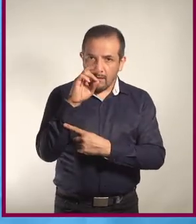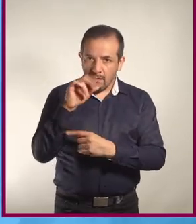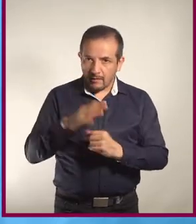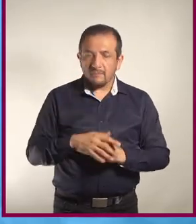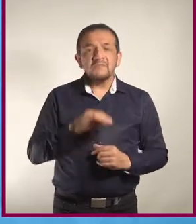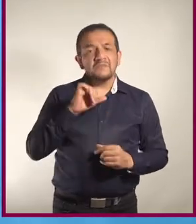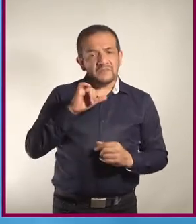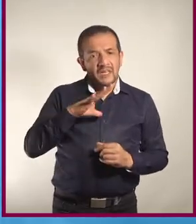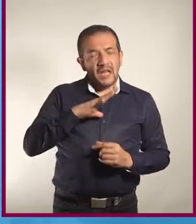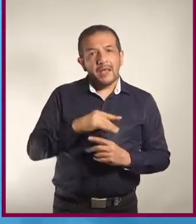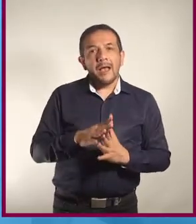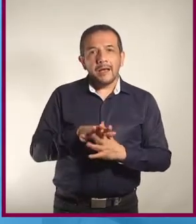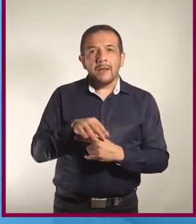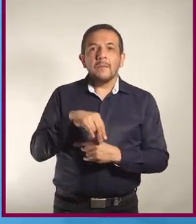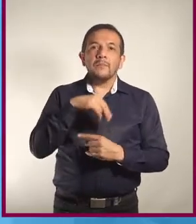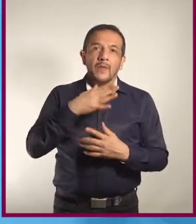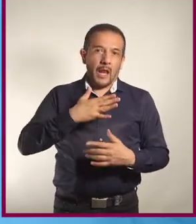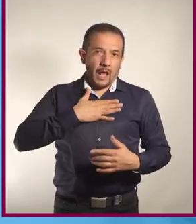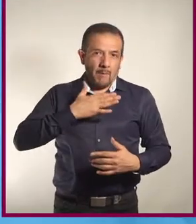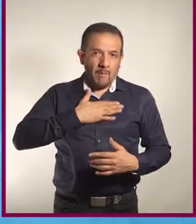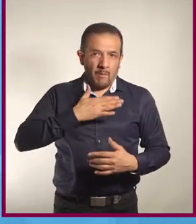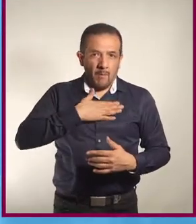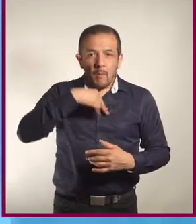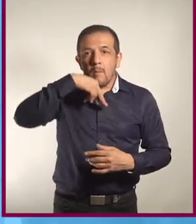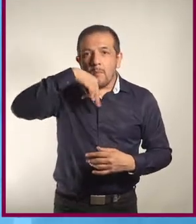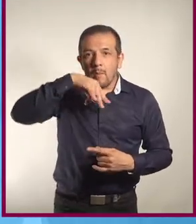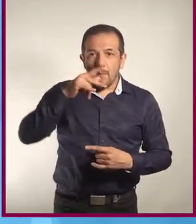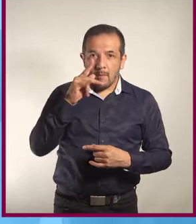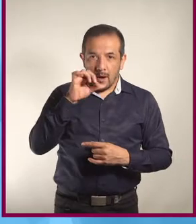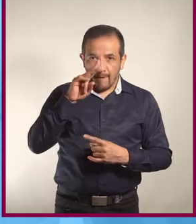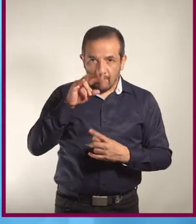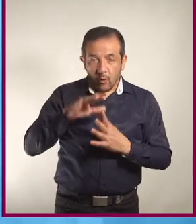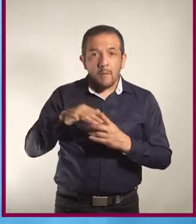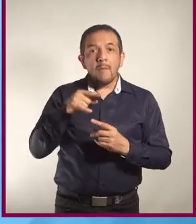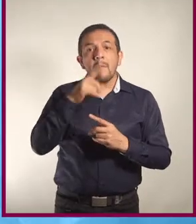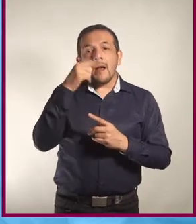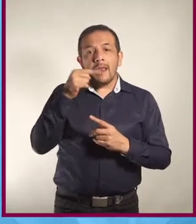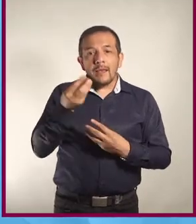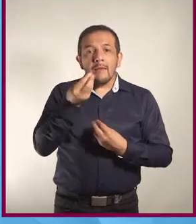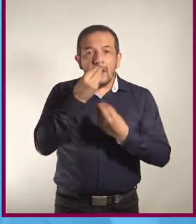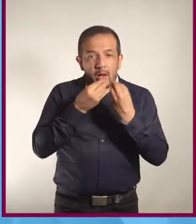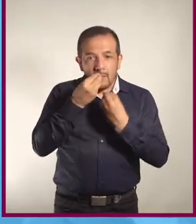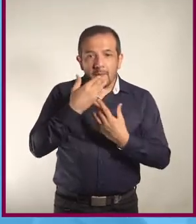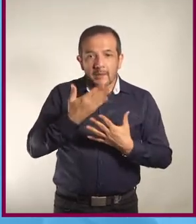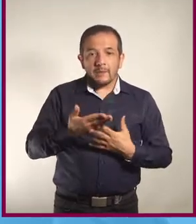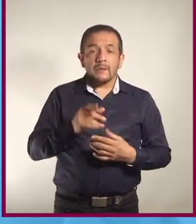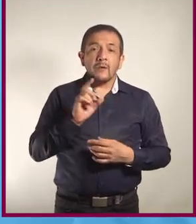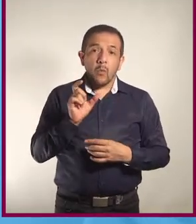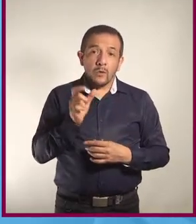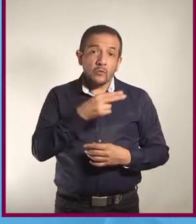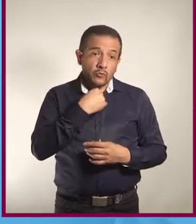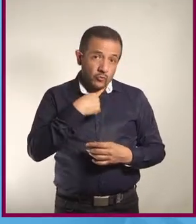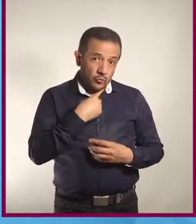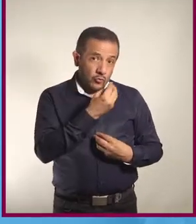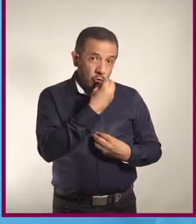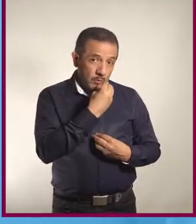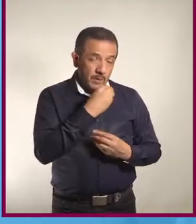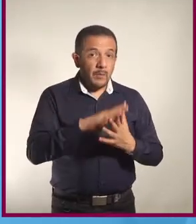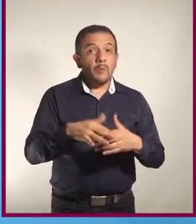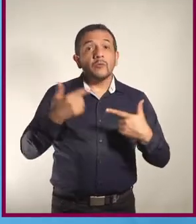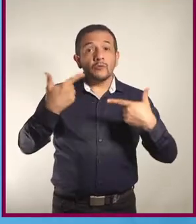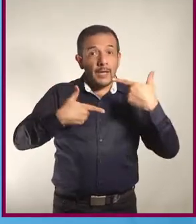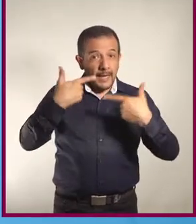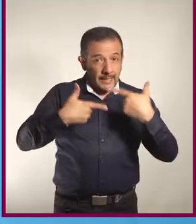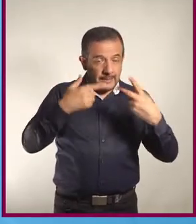proteínas? Pechuga de pavo. Pechuga de pavo es un excelente alimento con gran contenido en proteínas. También podemos encontrar